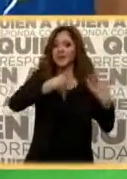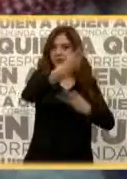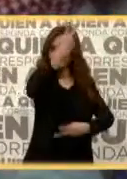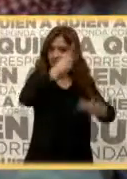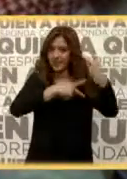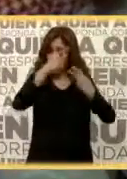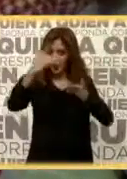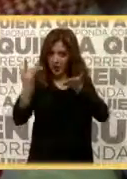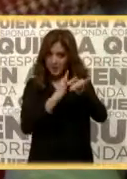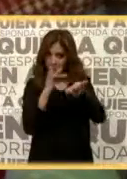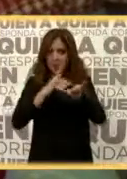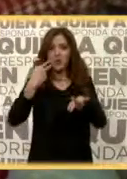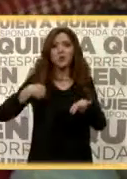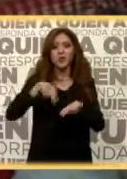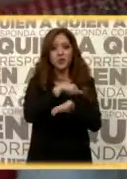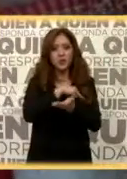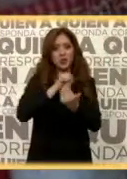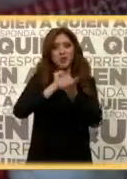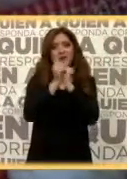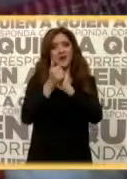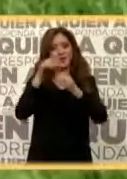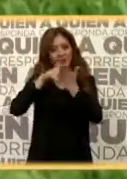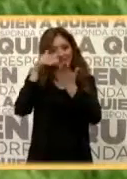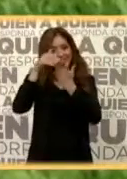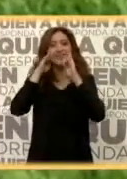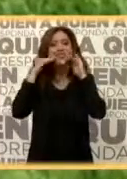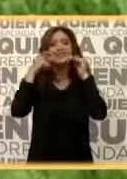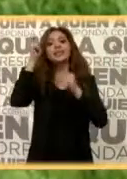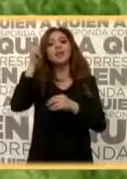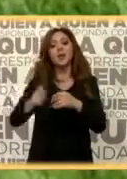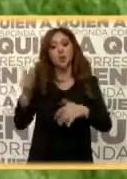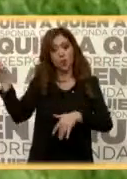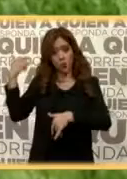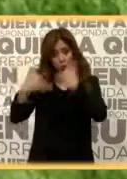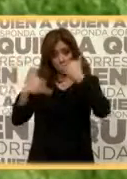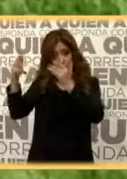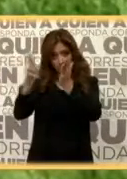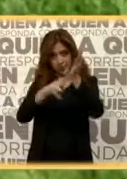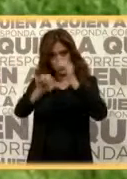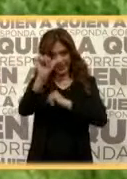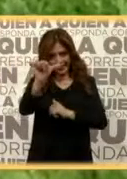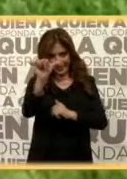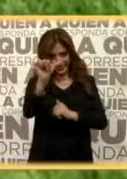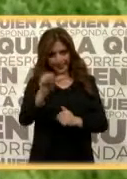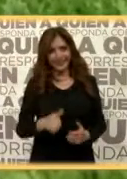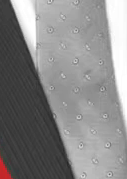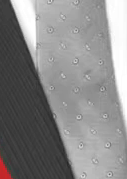granito de arena provocaremos millones de sonrisas. Juguetón 2016.